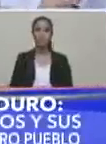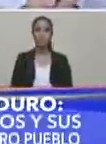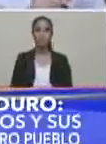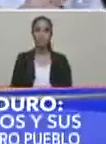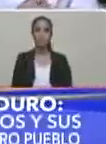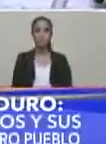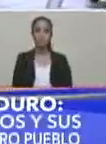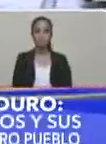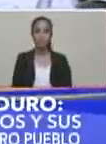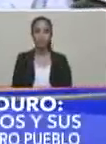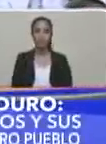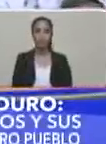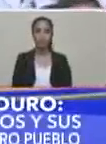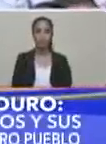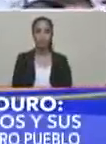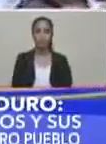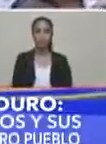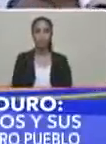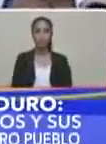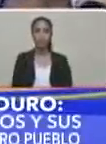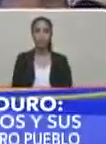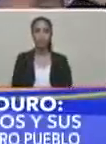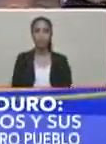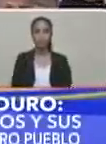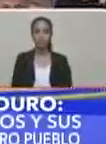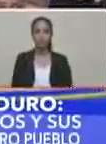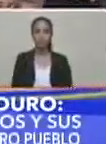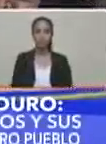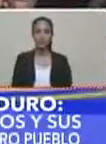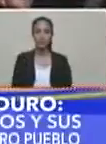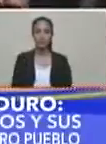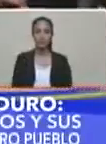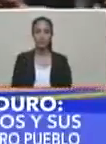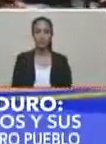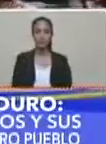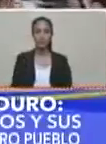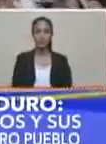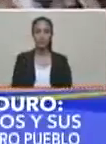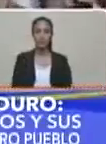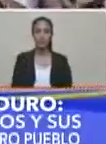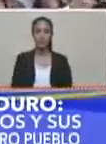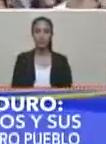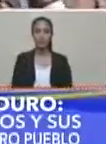Y pasar la página. Me asustaron, ¿vale?, con ese grito.